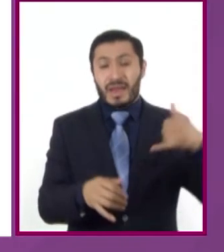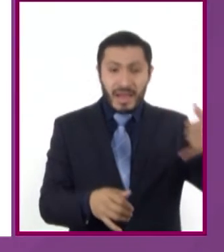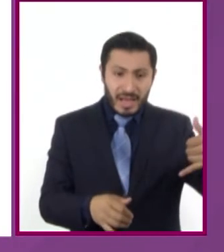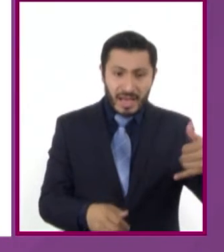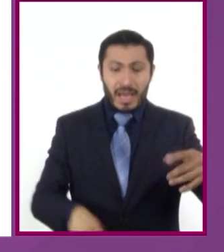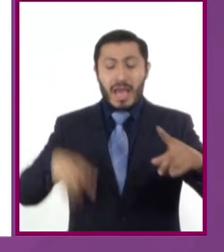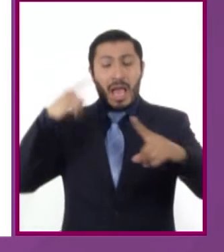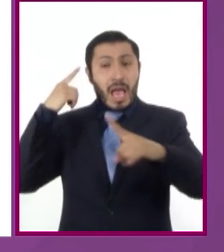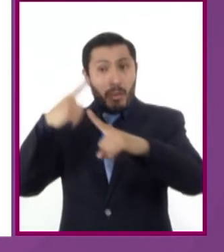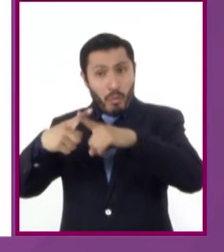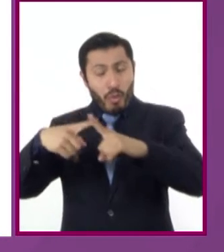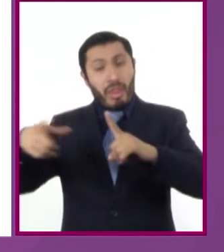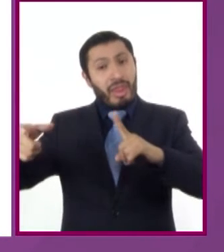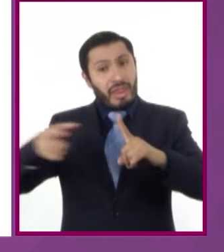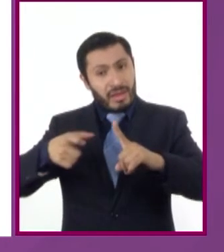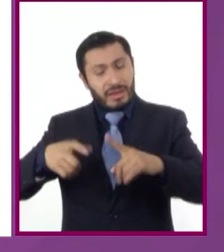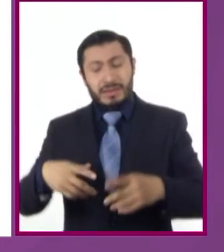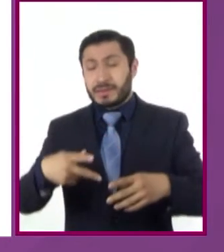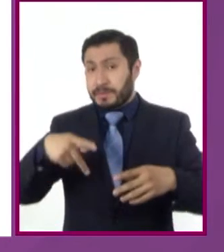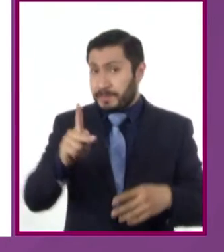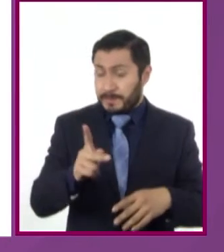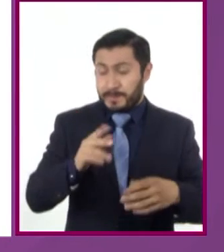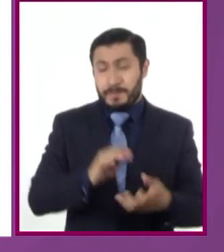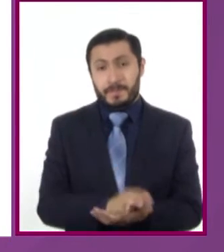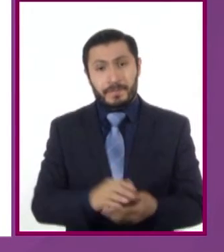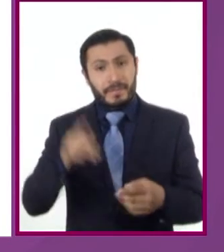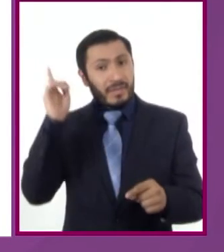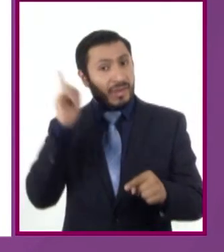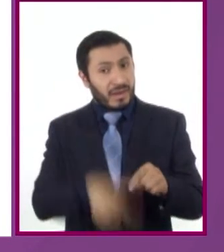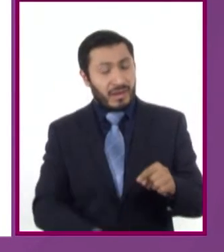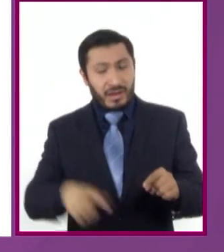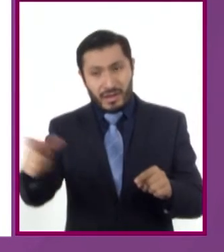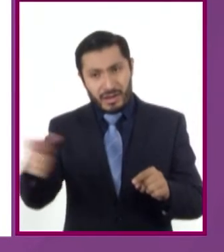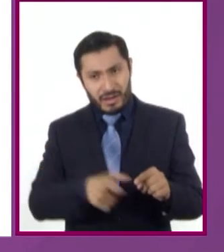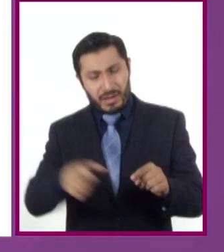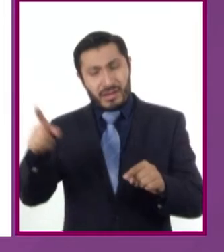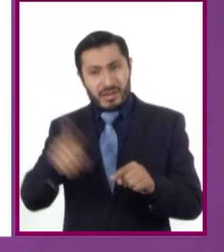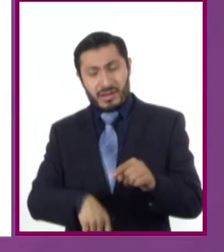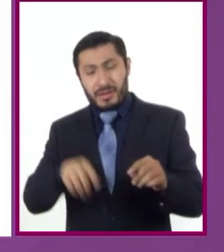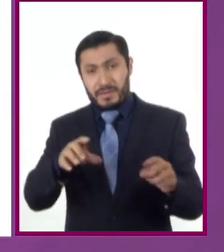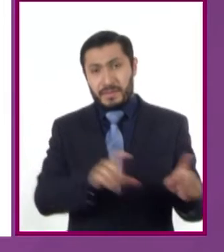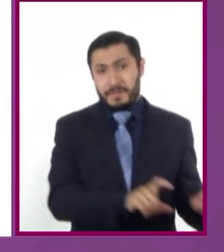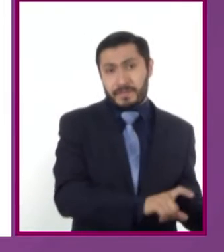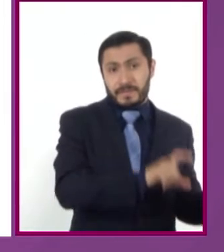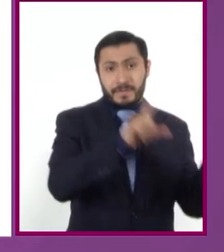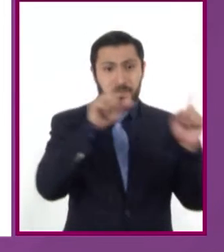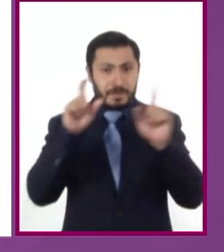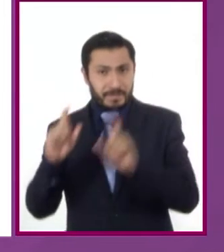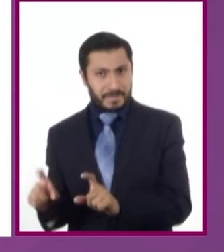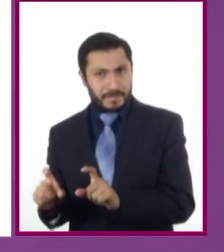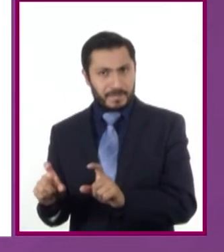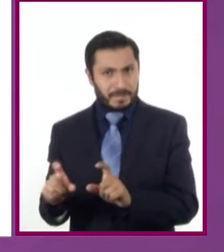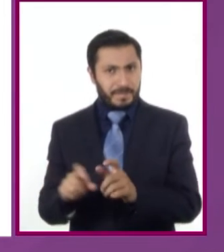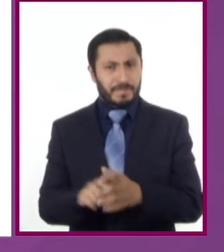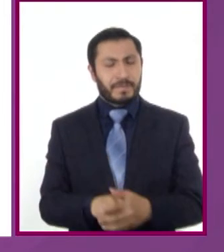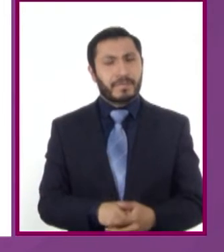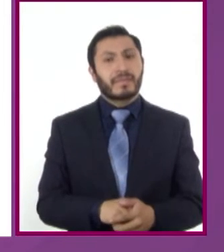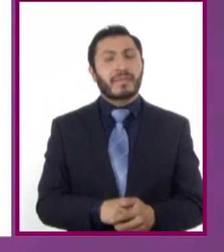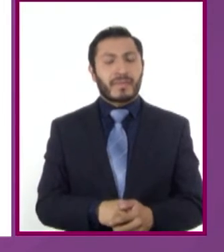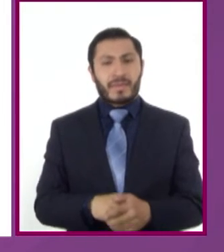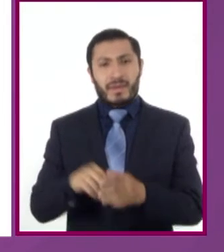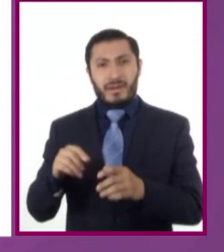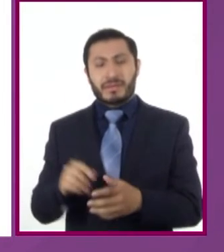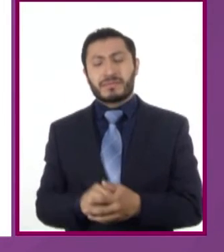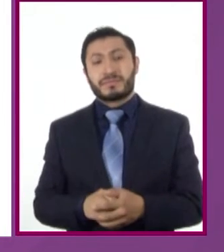está multiplicando con X. Por lo tanto, quitaremos la X pasándola al otro lado de la igualdad.